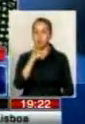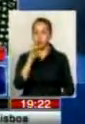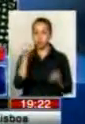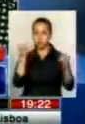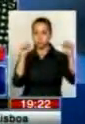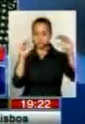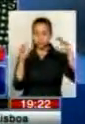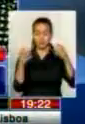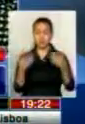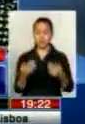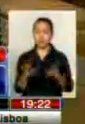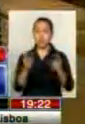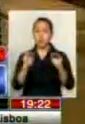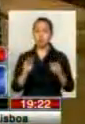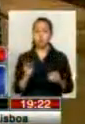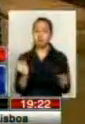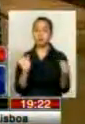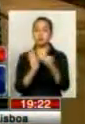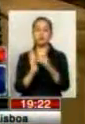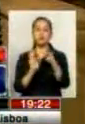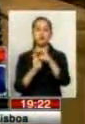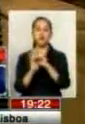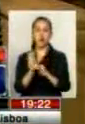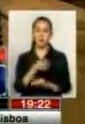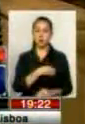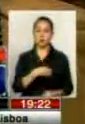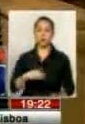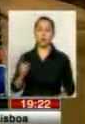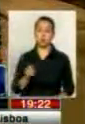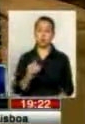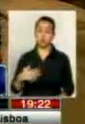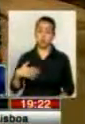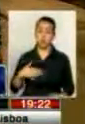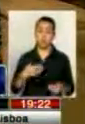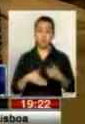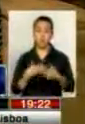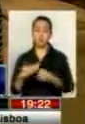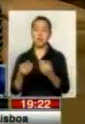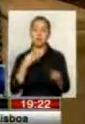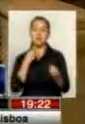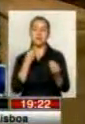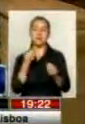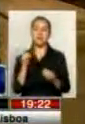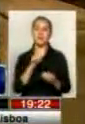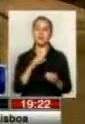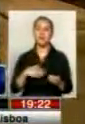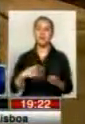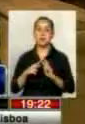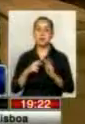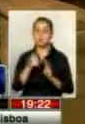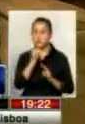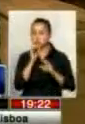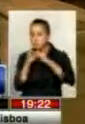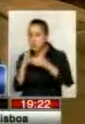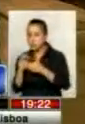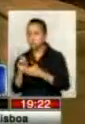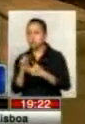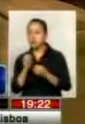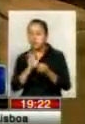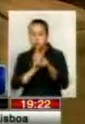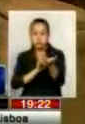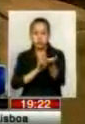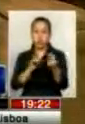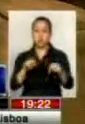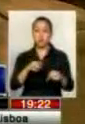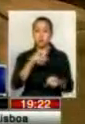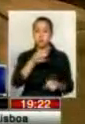Bueno, por lo mismo es que está puesto en el programa de gobierno y avanzaremos en aquello. Lo que pasa es que no queremos hacerlo obviamente en secreto, y por lo mismo que también le planteamos a la prensa hoy día